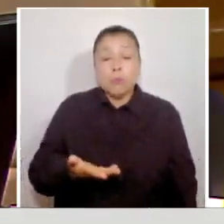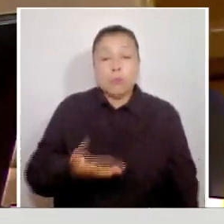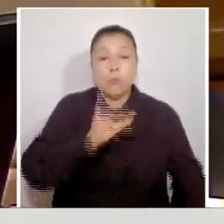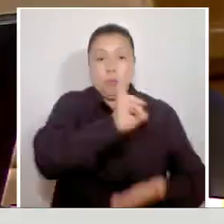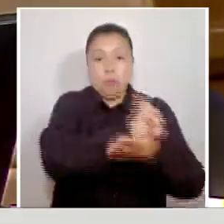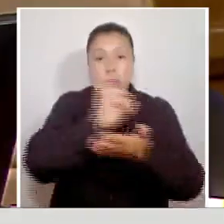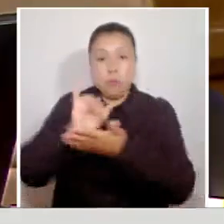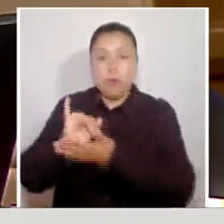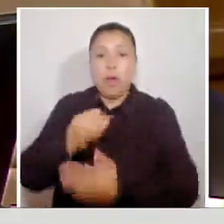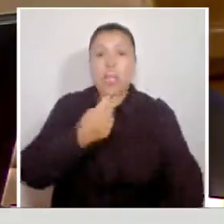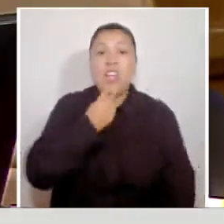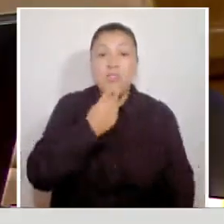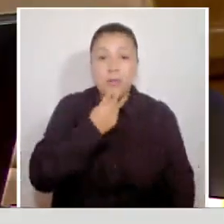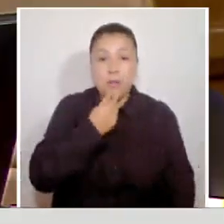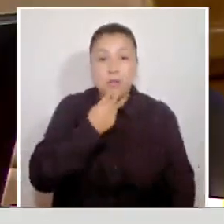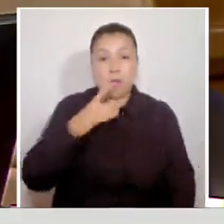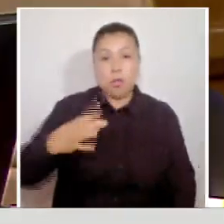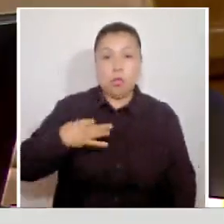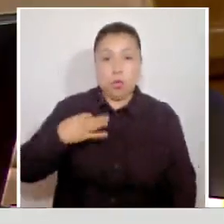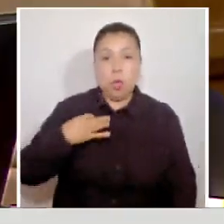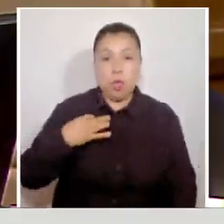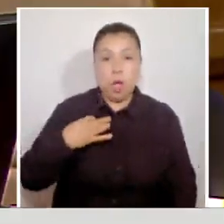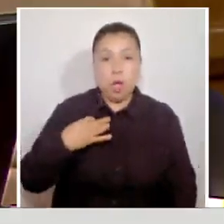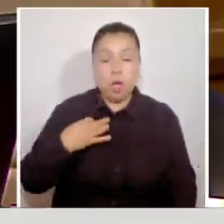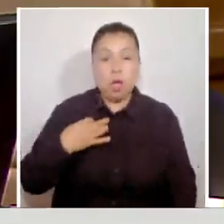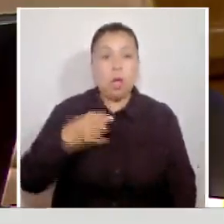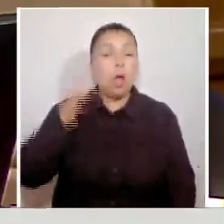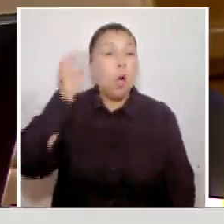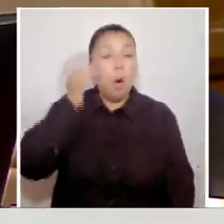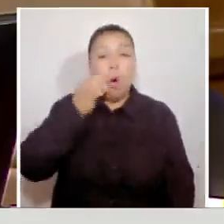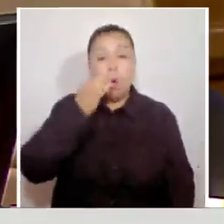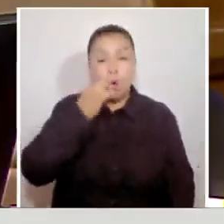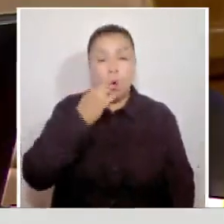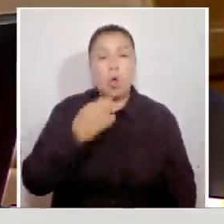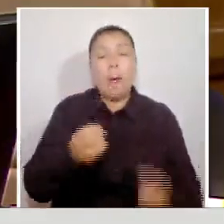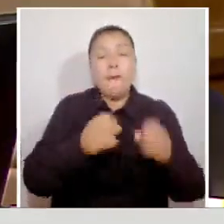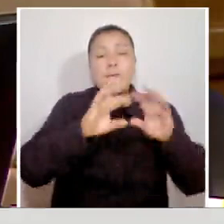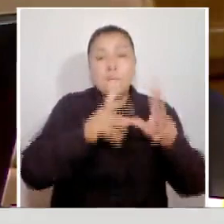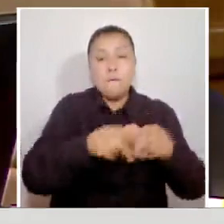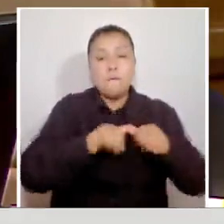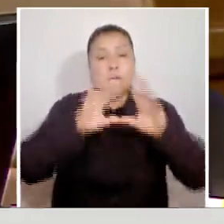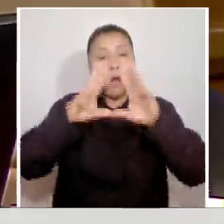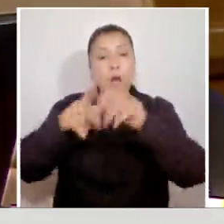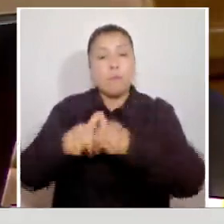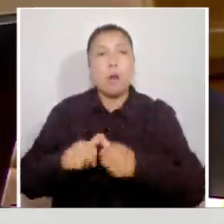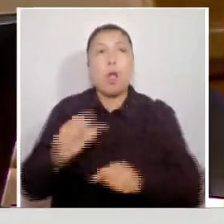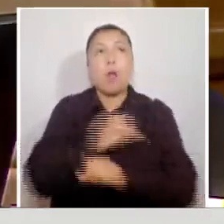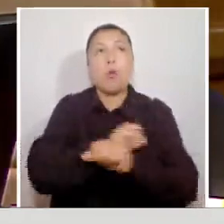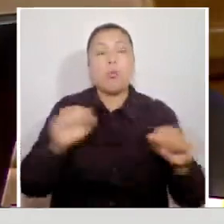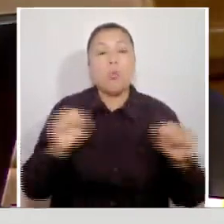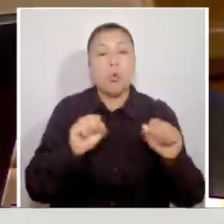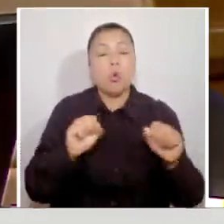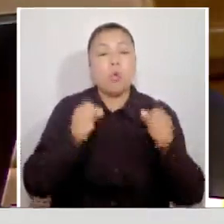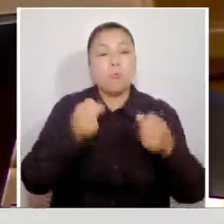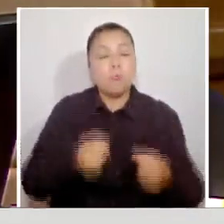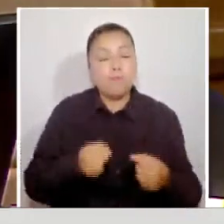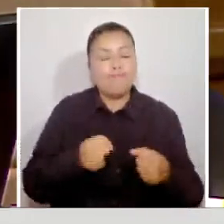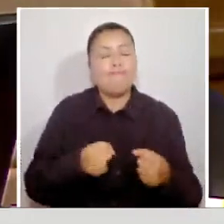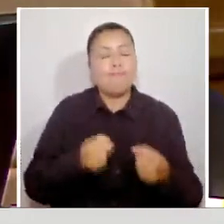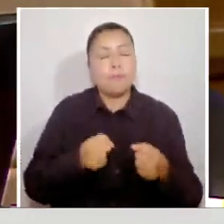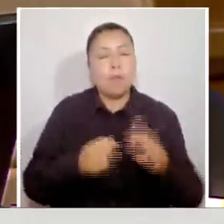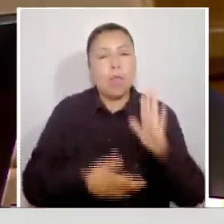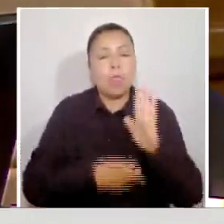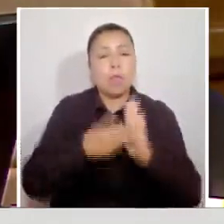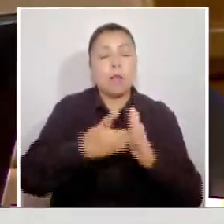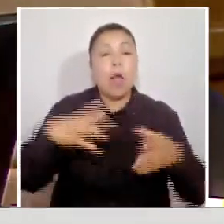viven ciudadanos y ciudadanas de nuestro país muchas familias que al no tener la posibilidad de desarrollar de manera expedita